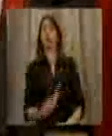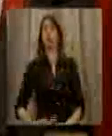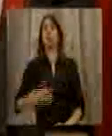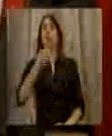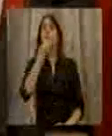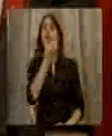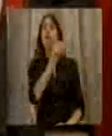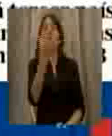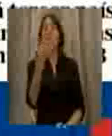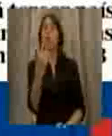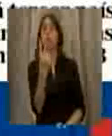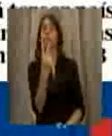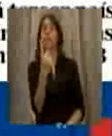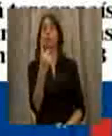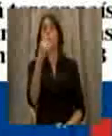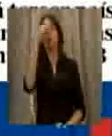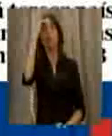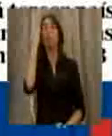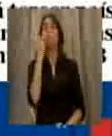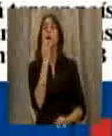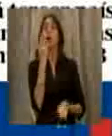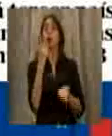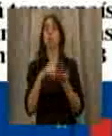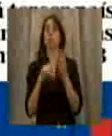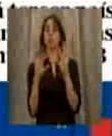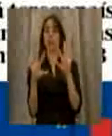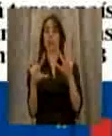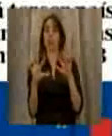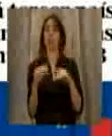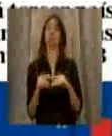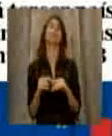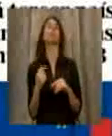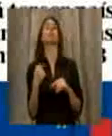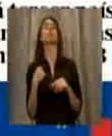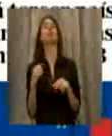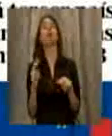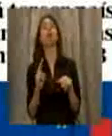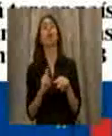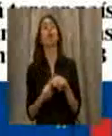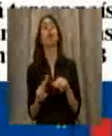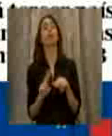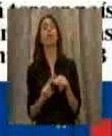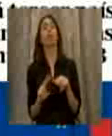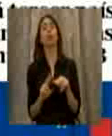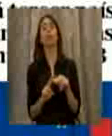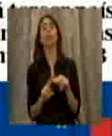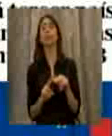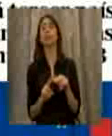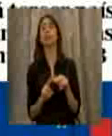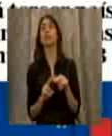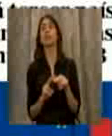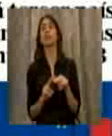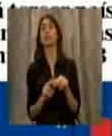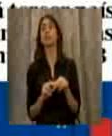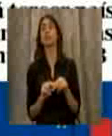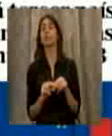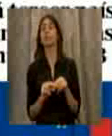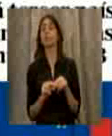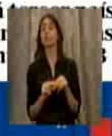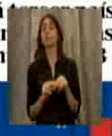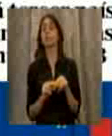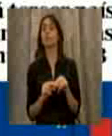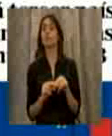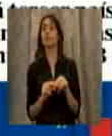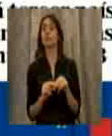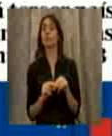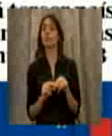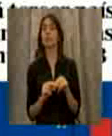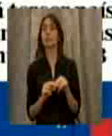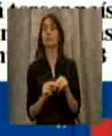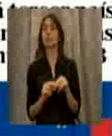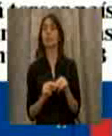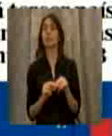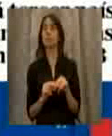de mayo del 2010. Y lo voy a hacer básicamente considerando